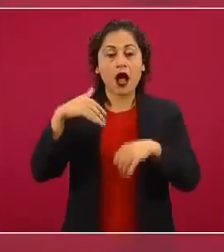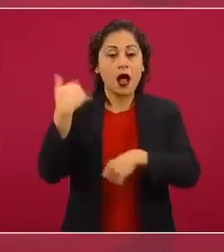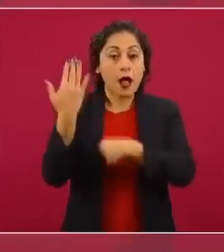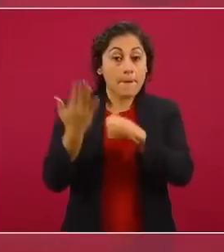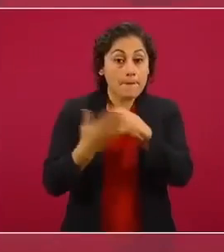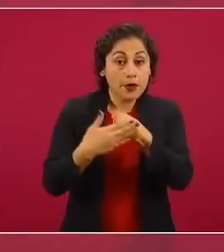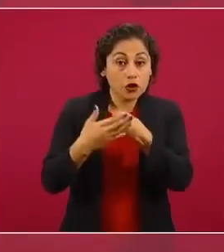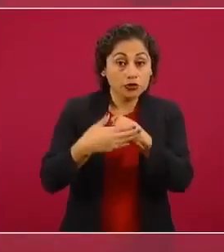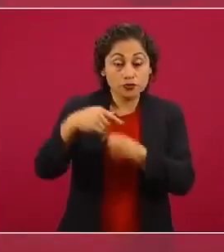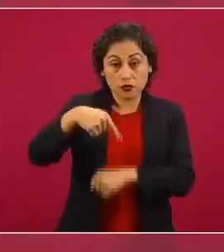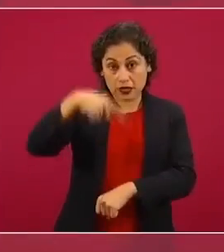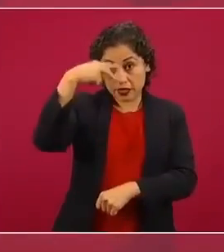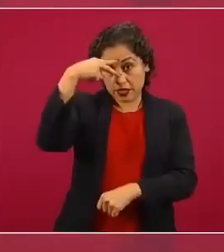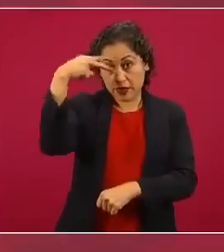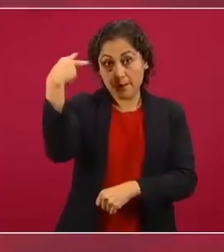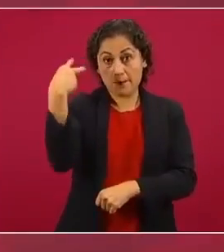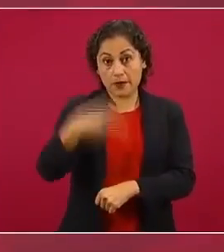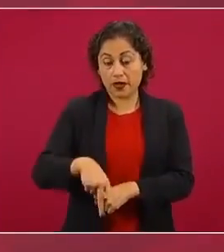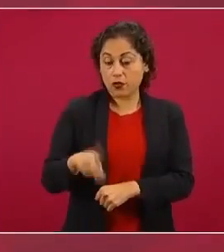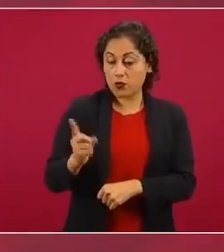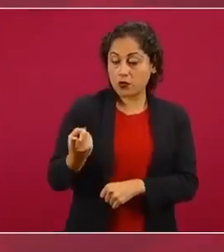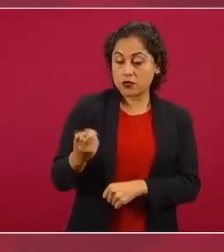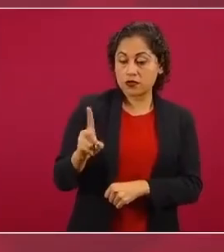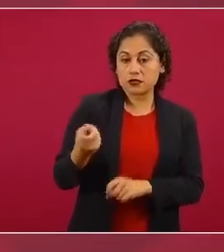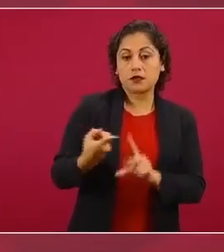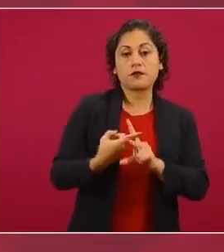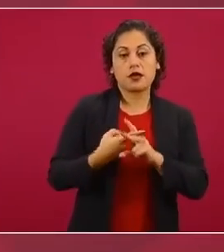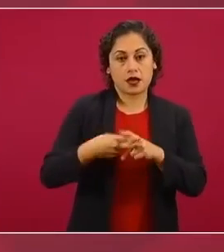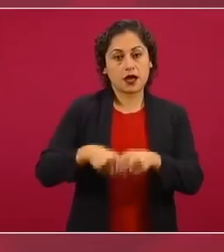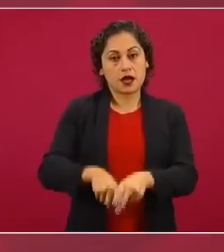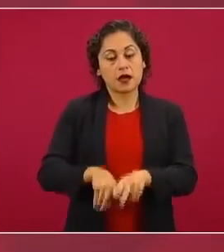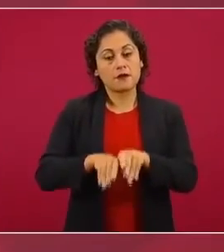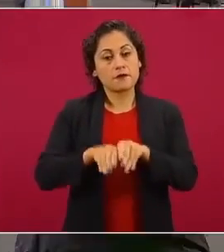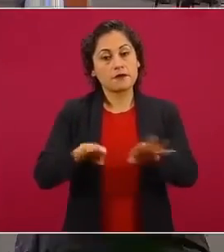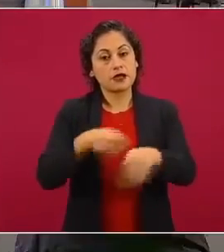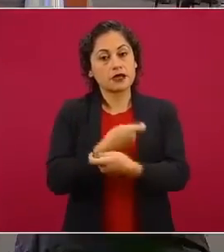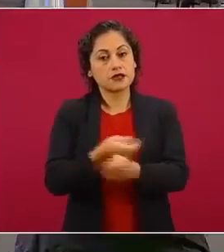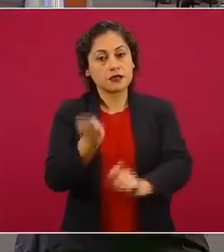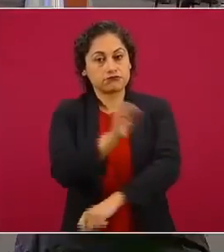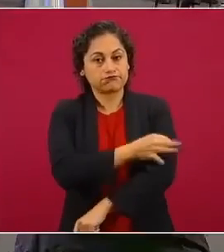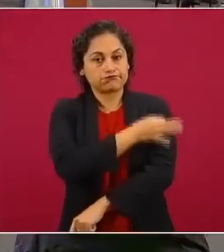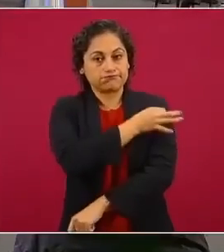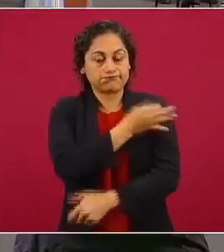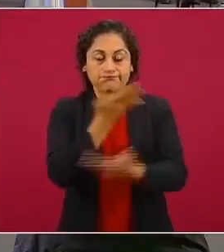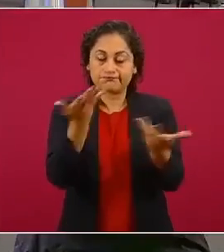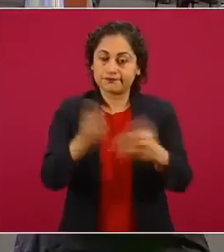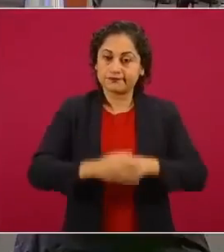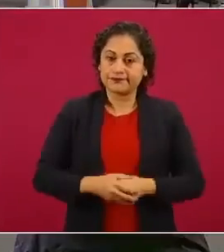diciembre también iniciando su proceso. Muchas gracias y es cuanto, señor presidente.